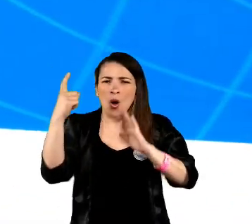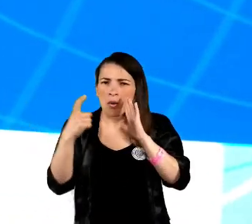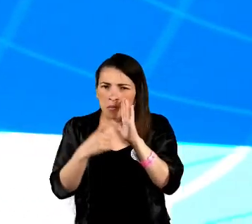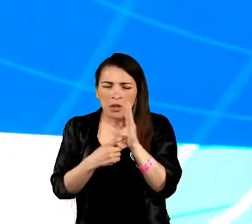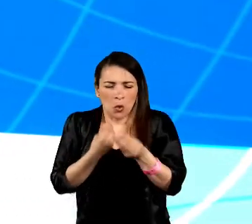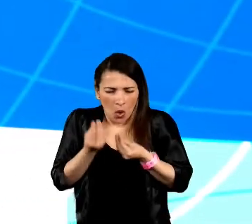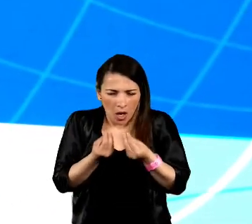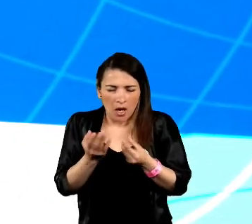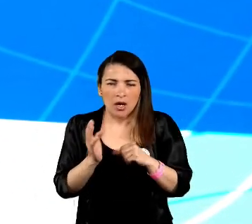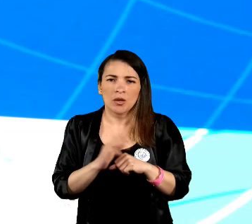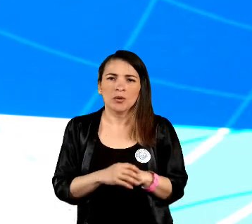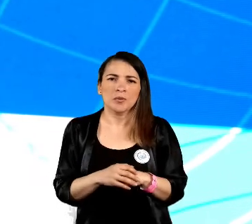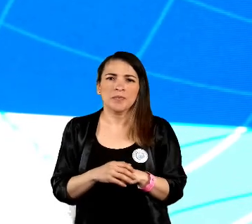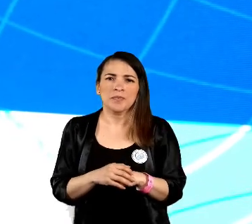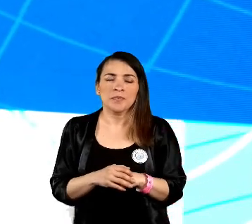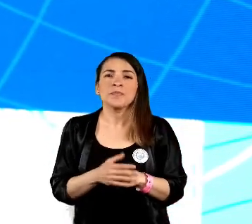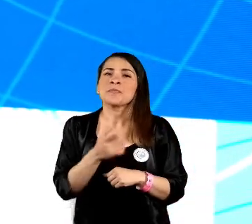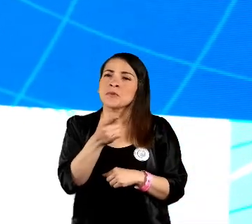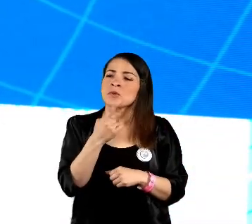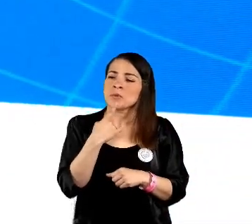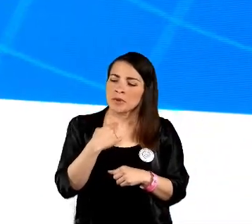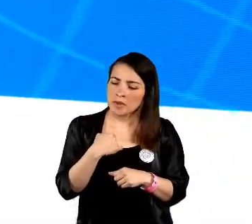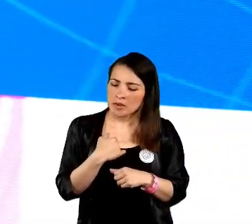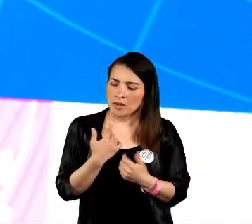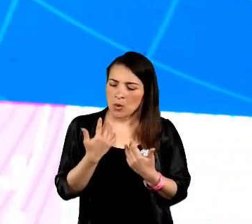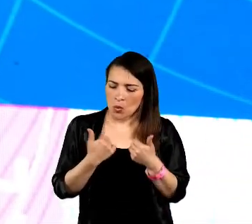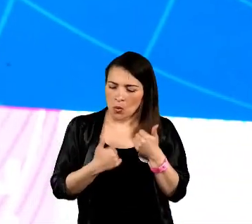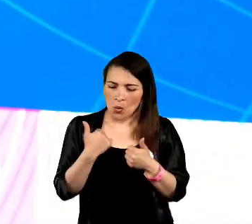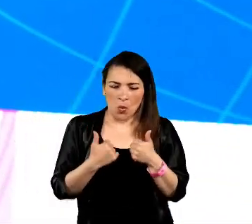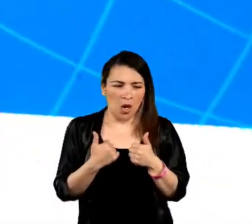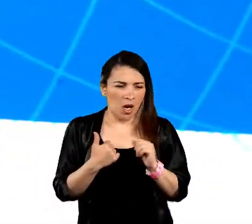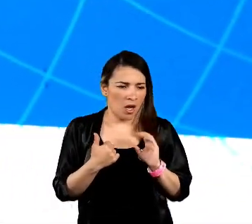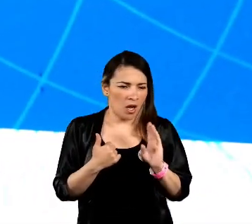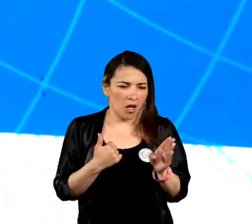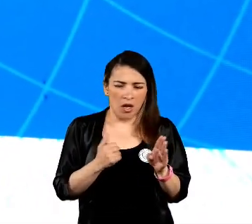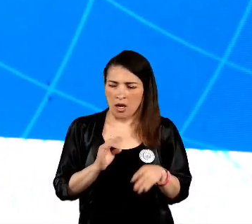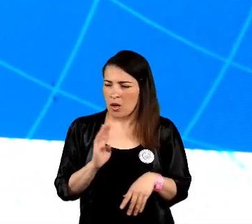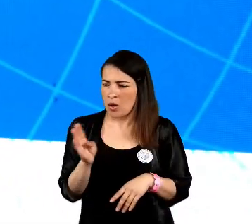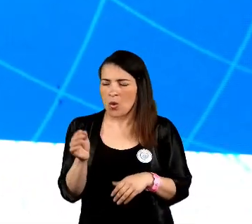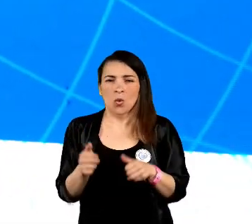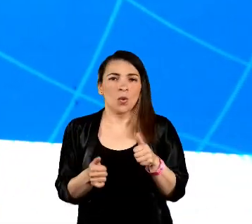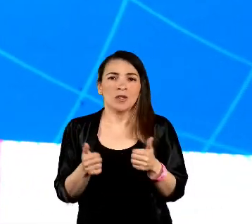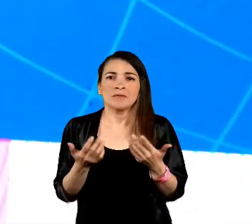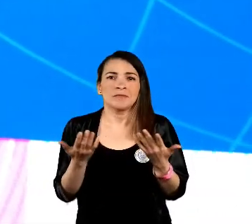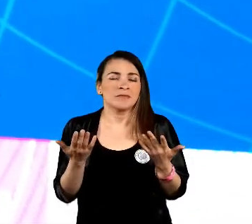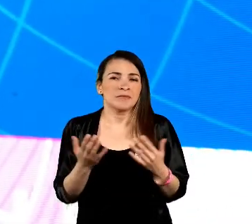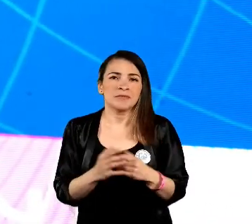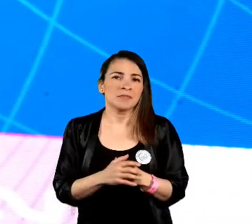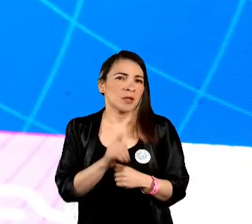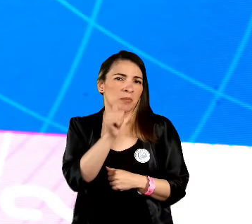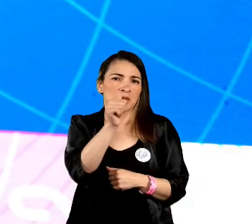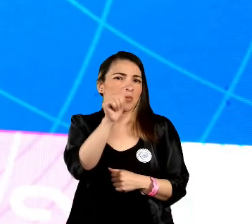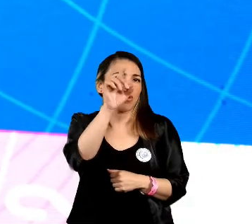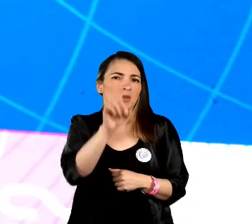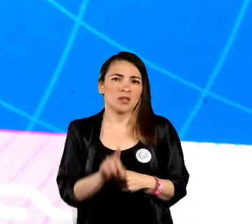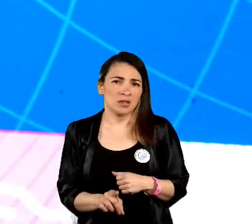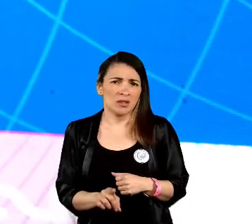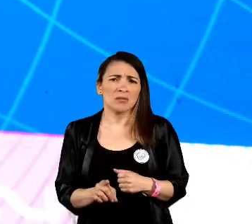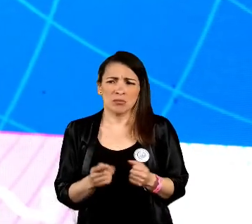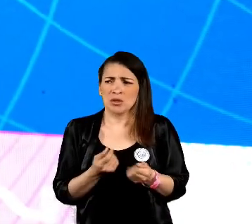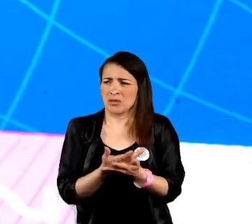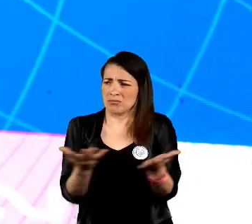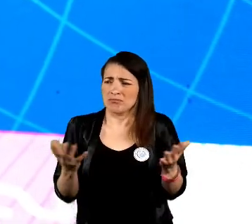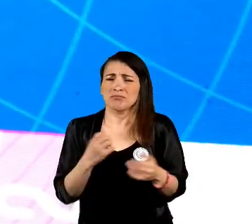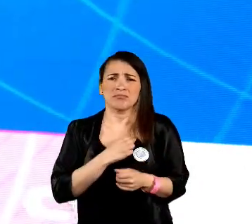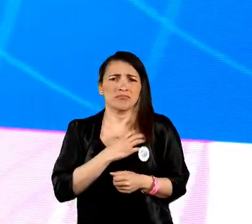Pero bueno decidí vos qué camino Tomás para formarte y oportunidades para